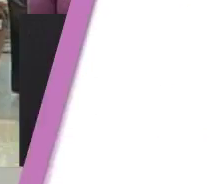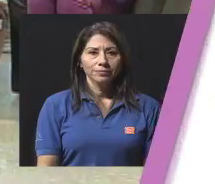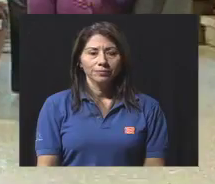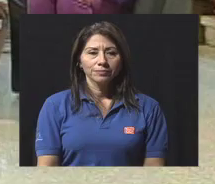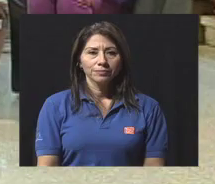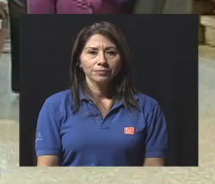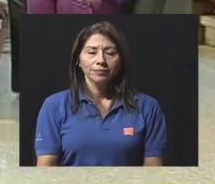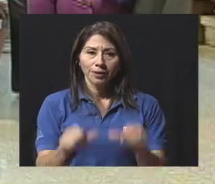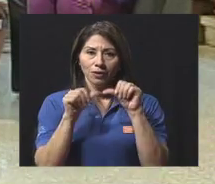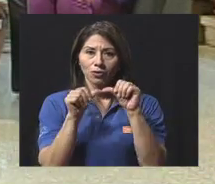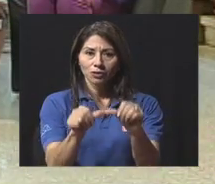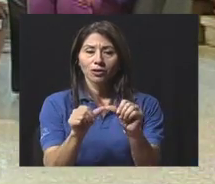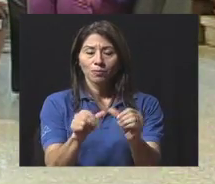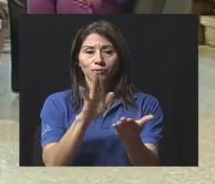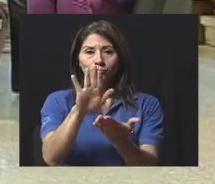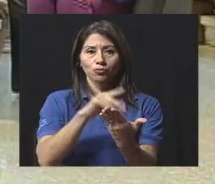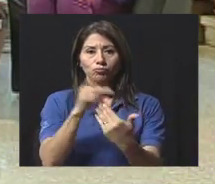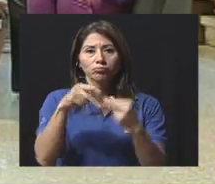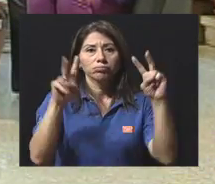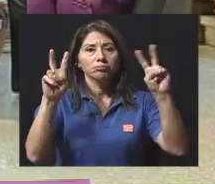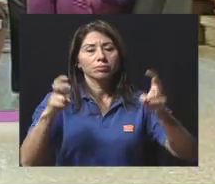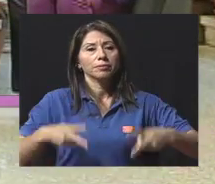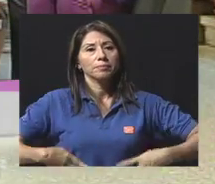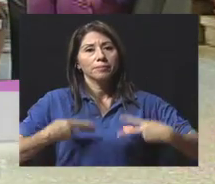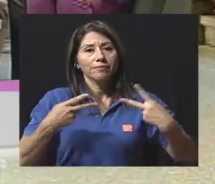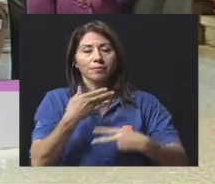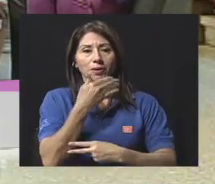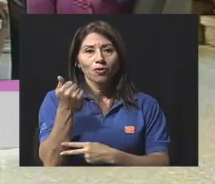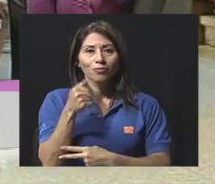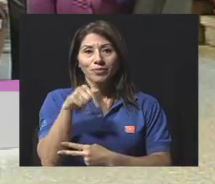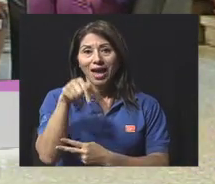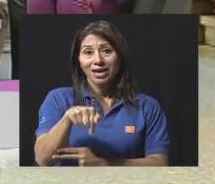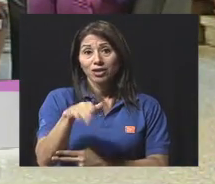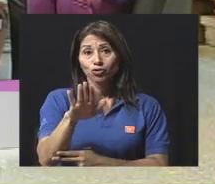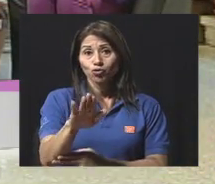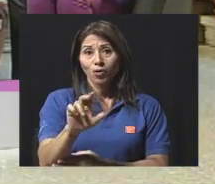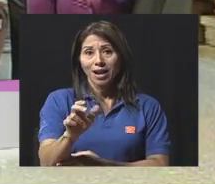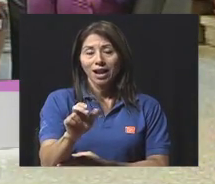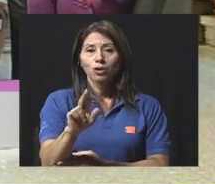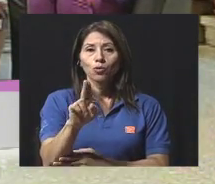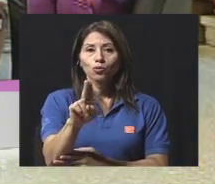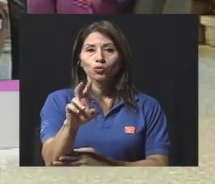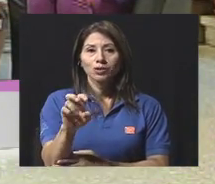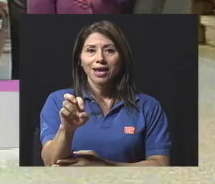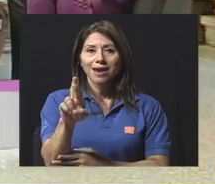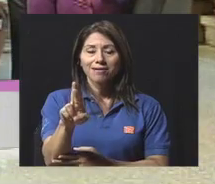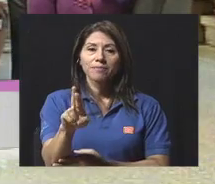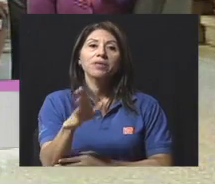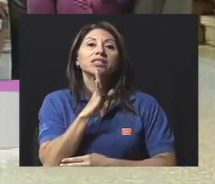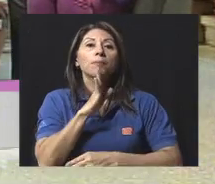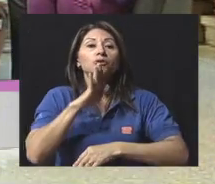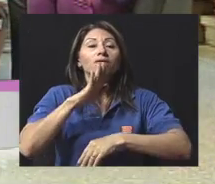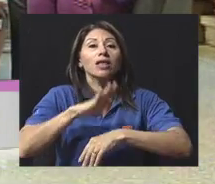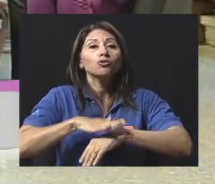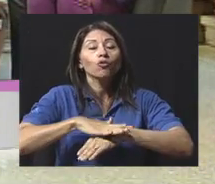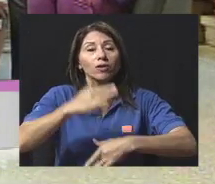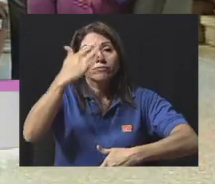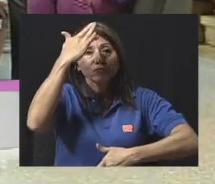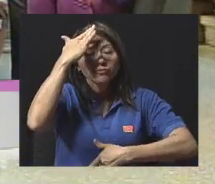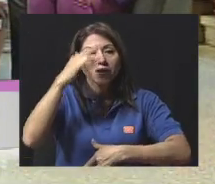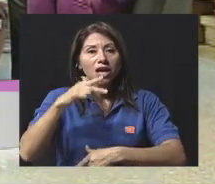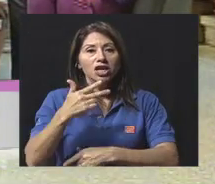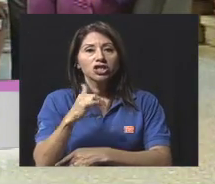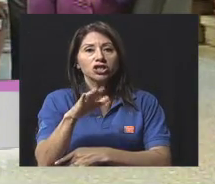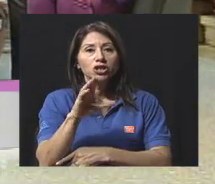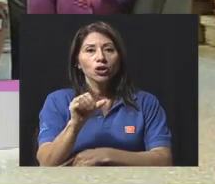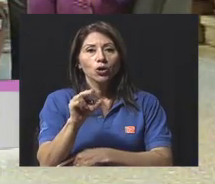competentes continuamos con más de su programa vivir mejor aquí por su canal ucr estamos conversando sobre el chicungunya y para ello Contamos con la presencia